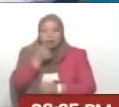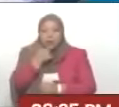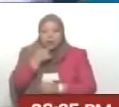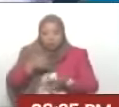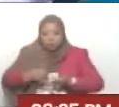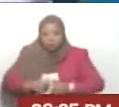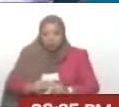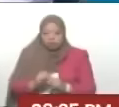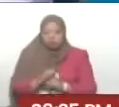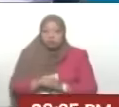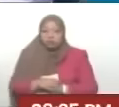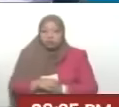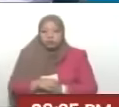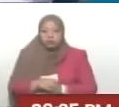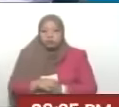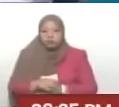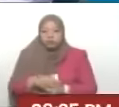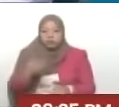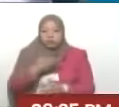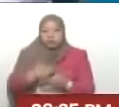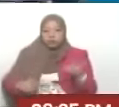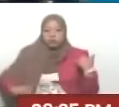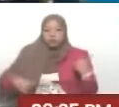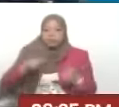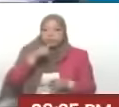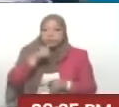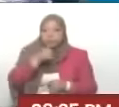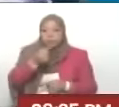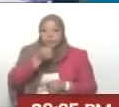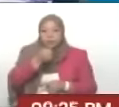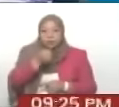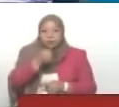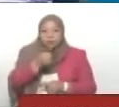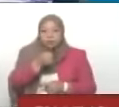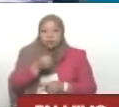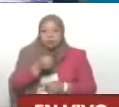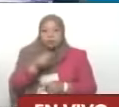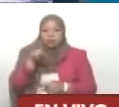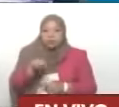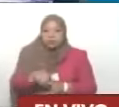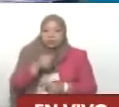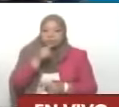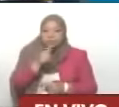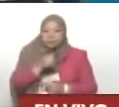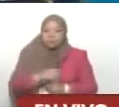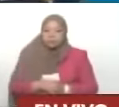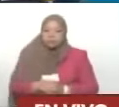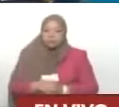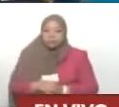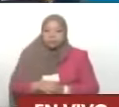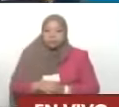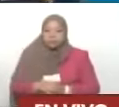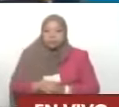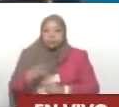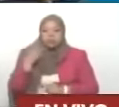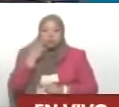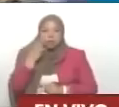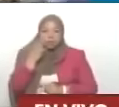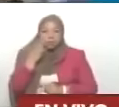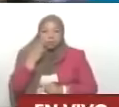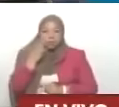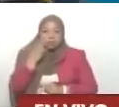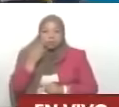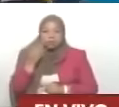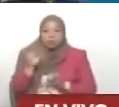tu hija. Bueno, presidente. Acerca más el micrófono. Básicamente, como madre, como miembro